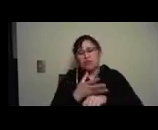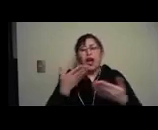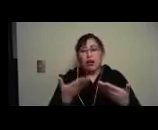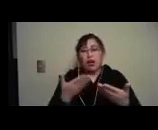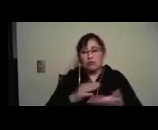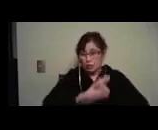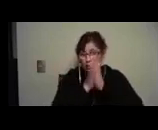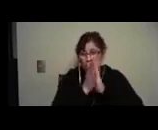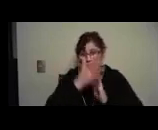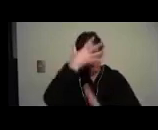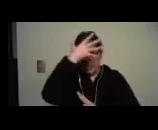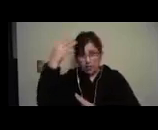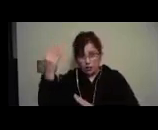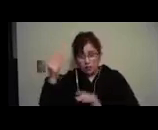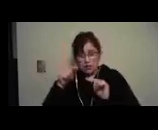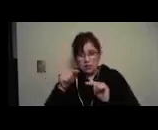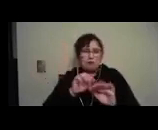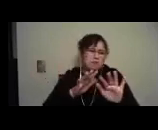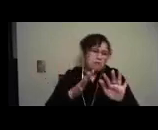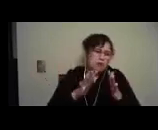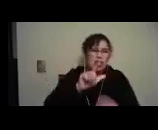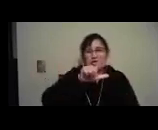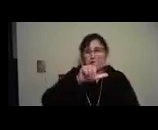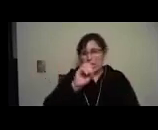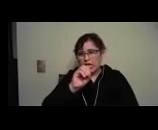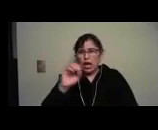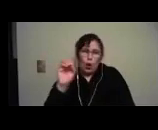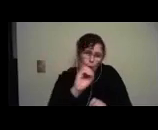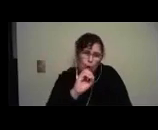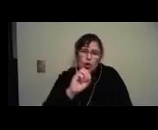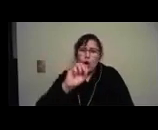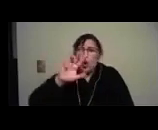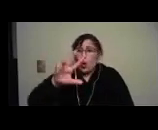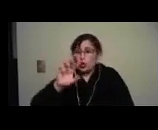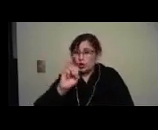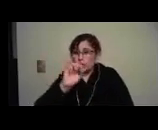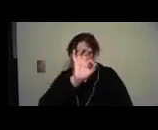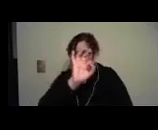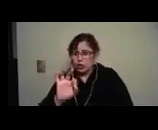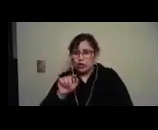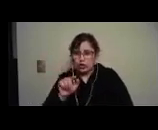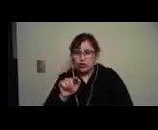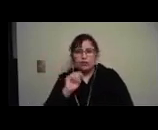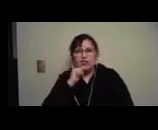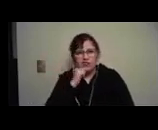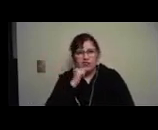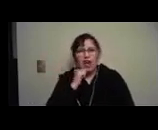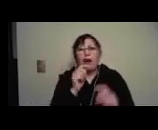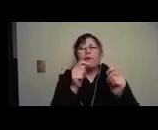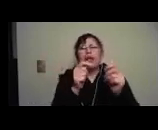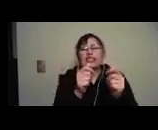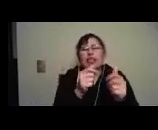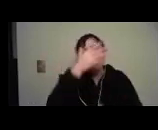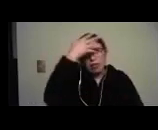que existen, el 70 u 80% corresponden a demencias tipo Alzheimer, ¿ya?